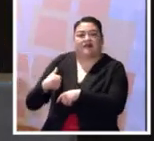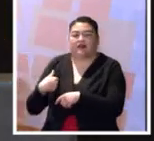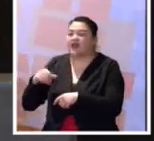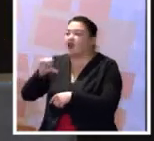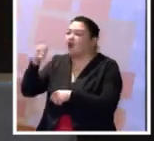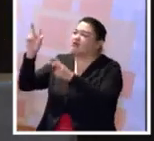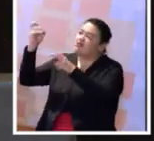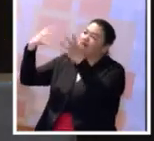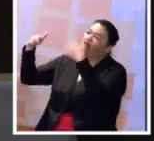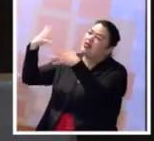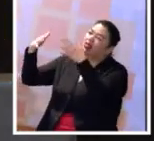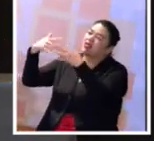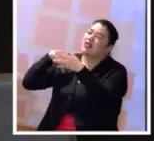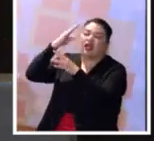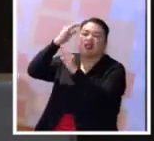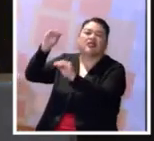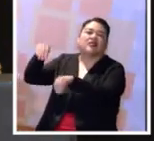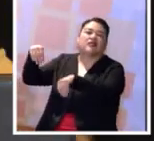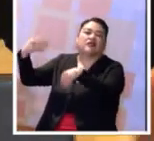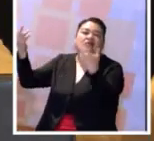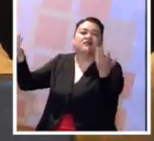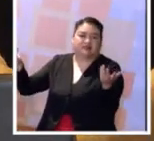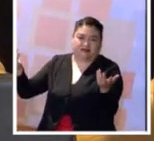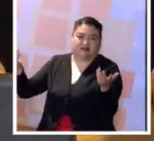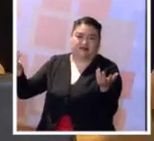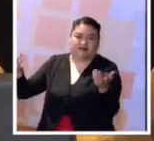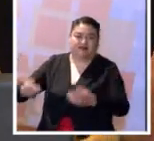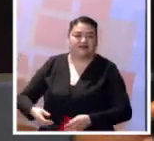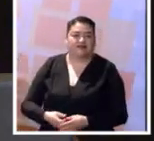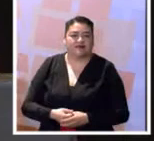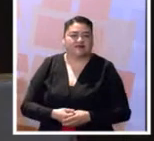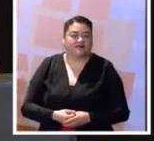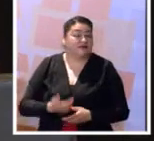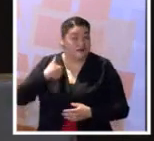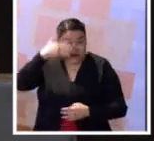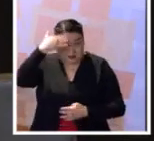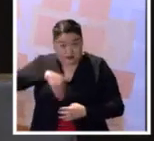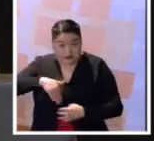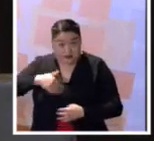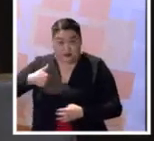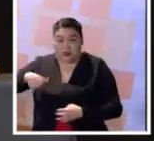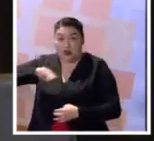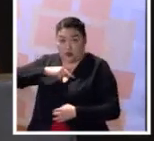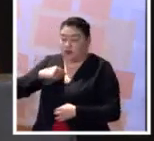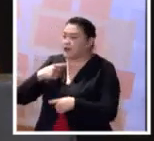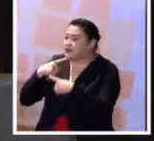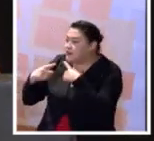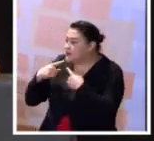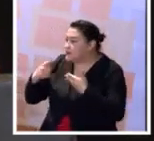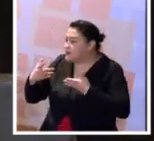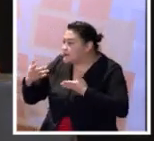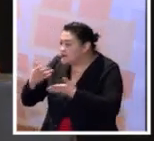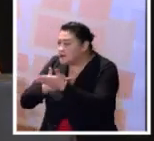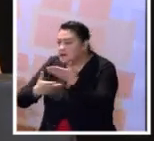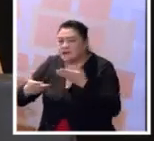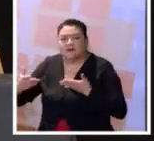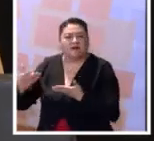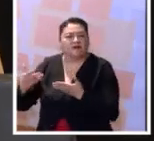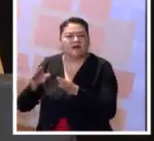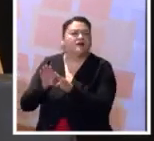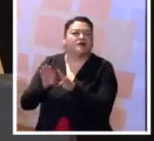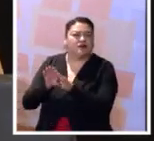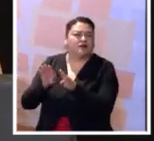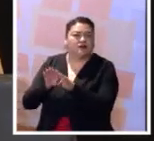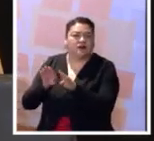resto en el aprendizaje del adulto se desecha. El objetivo de un diálogo es precisamente